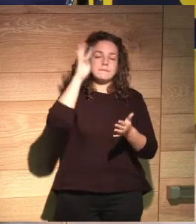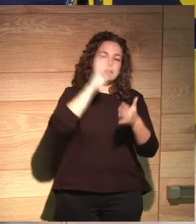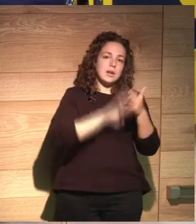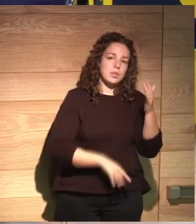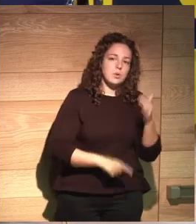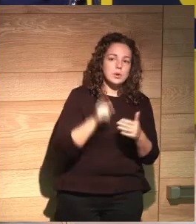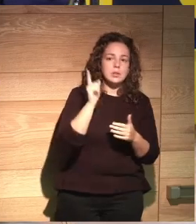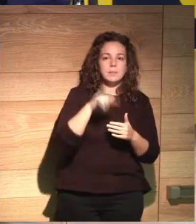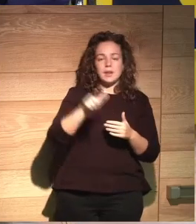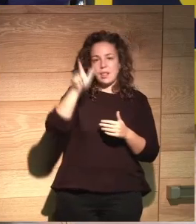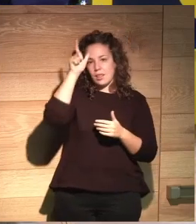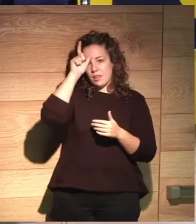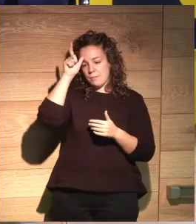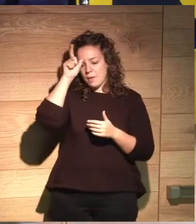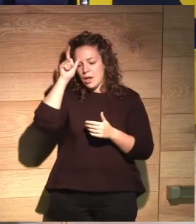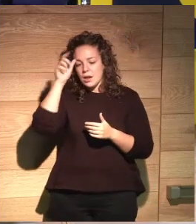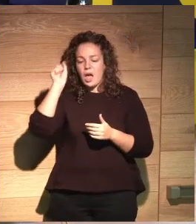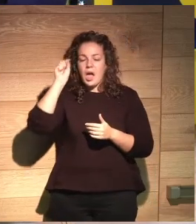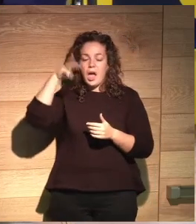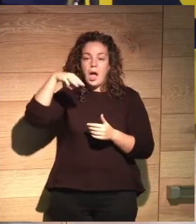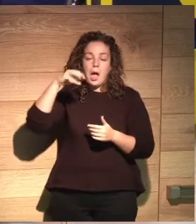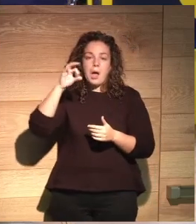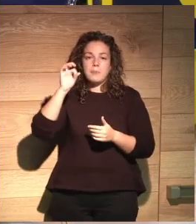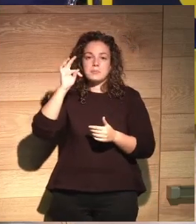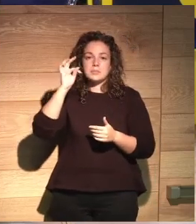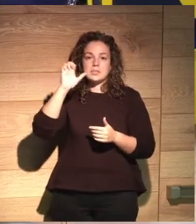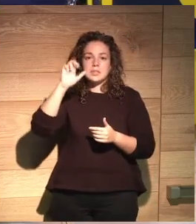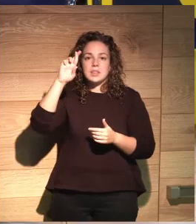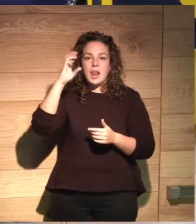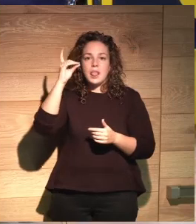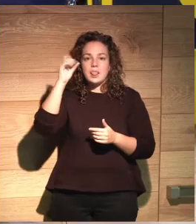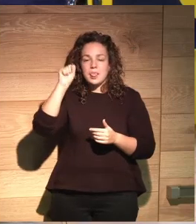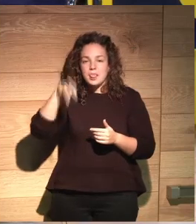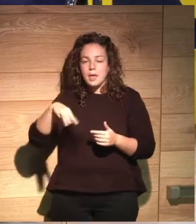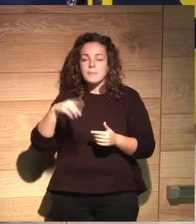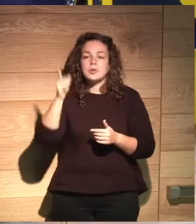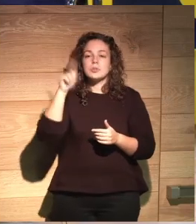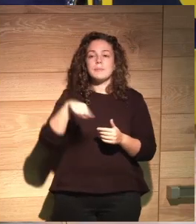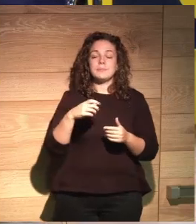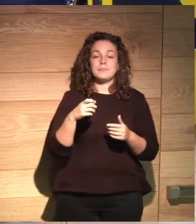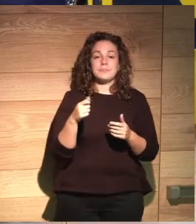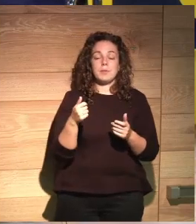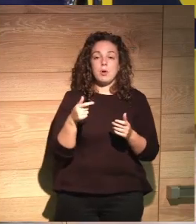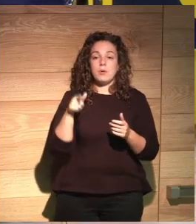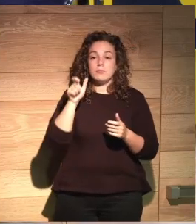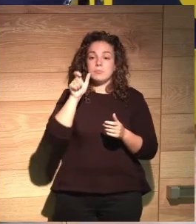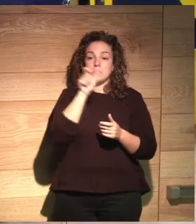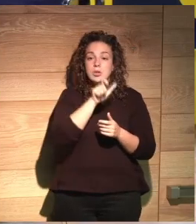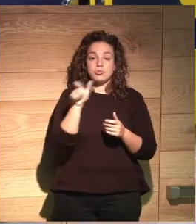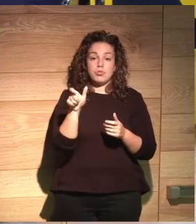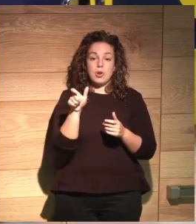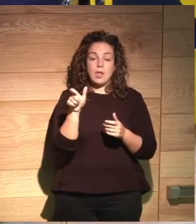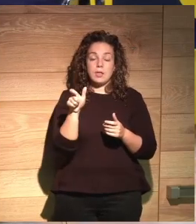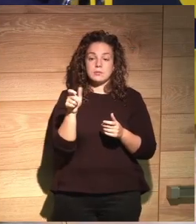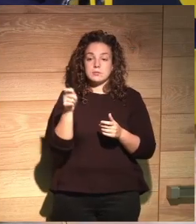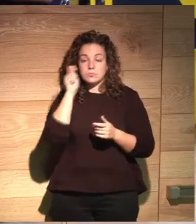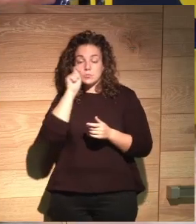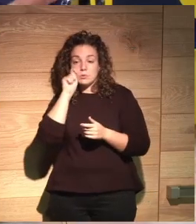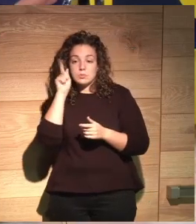amsterdam pero nosotros en su lugar es una fractura entre las chivitas la gente que están allá y la urbe